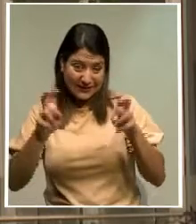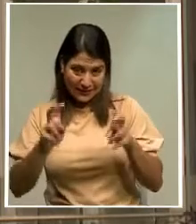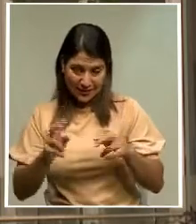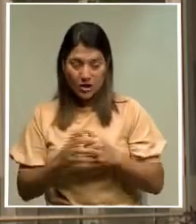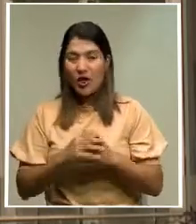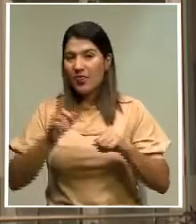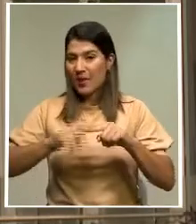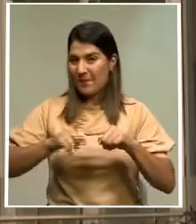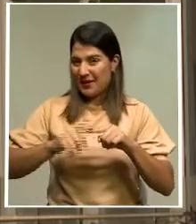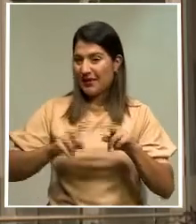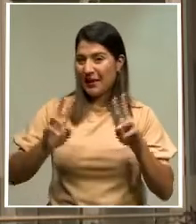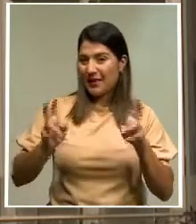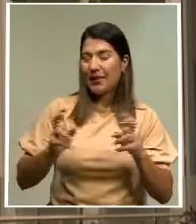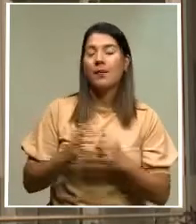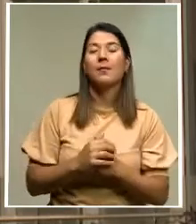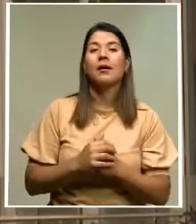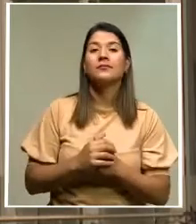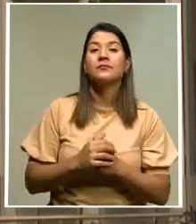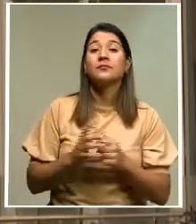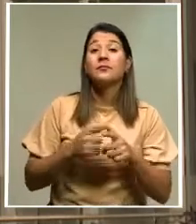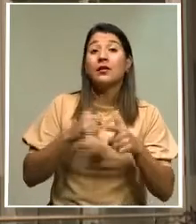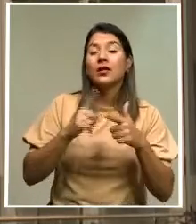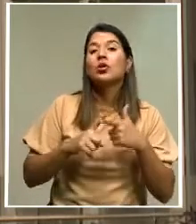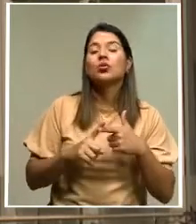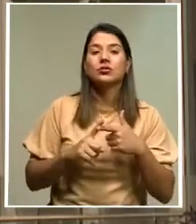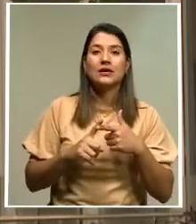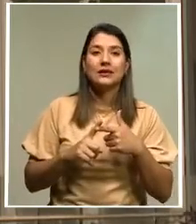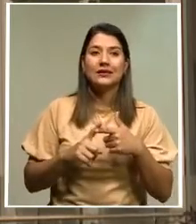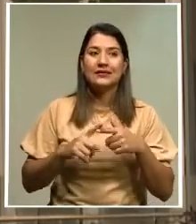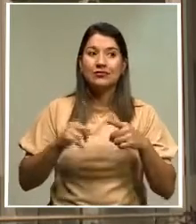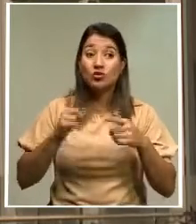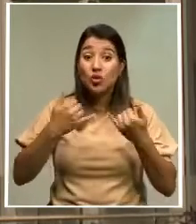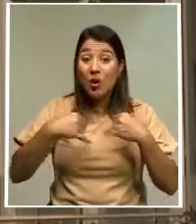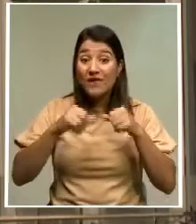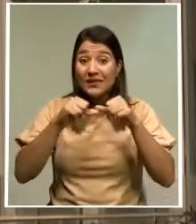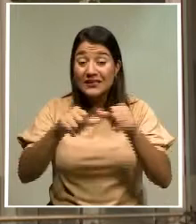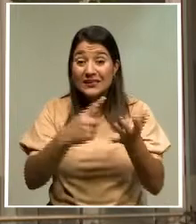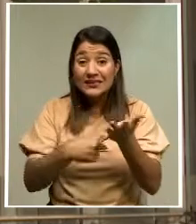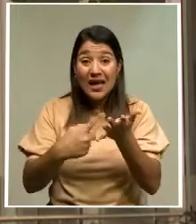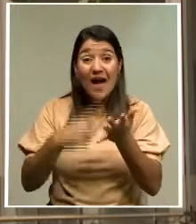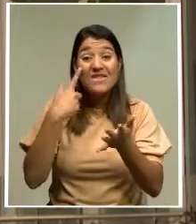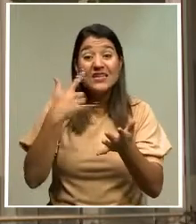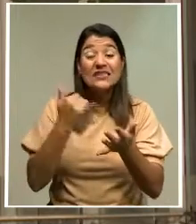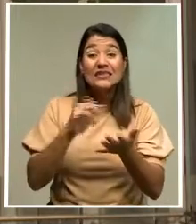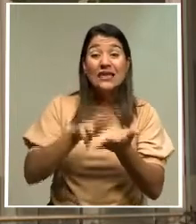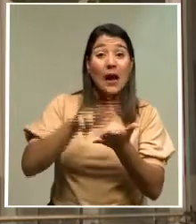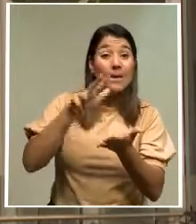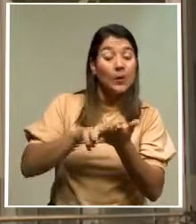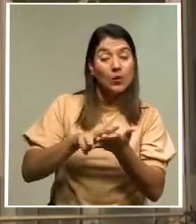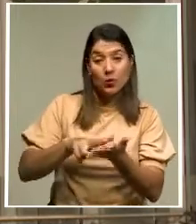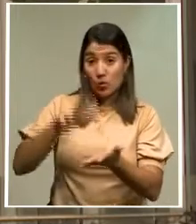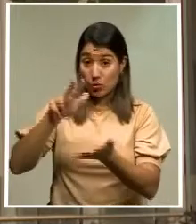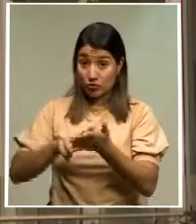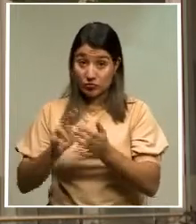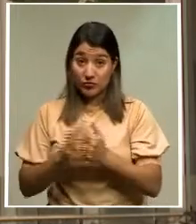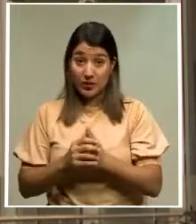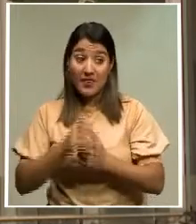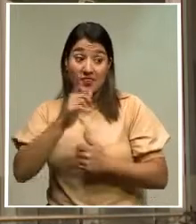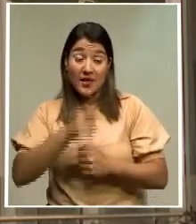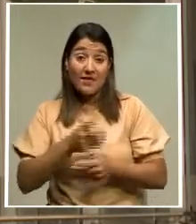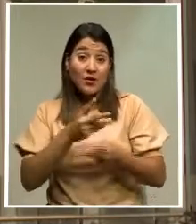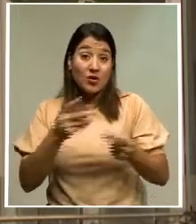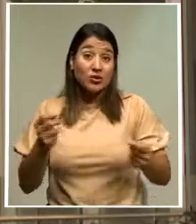se decida también, como mucho de la parte importante de empleo público, que se resuelva si es o no